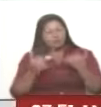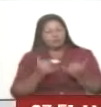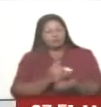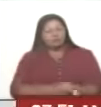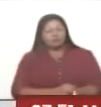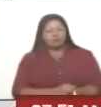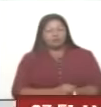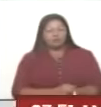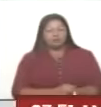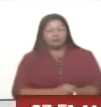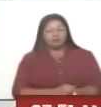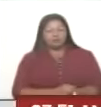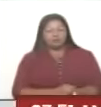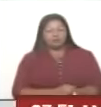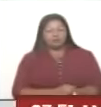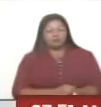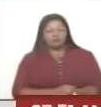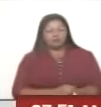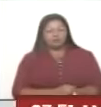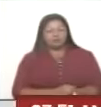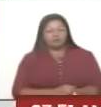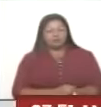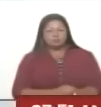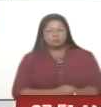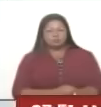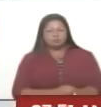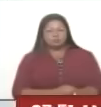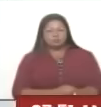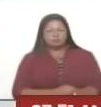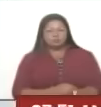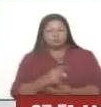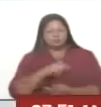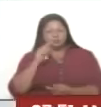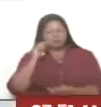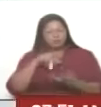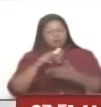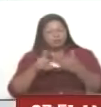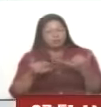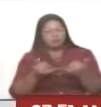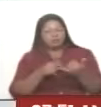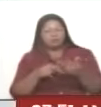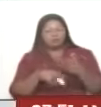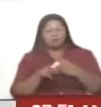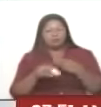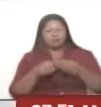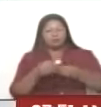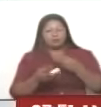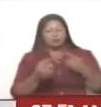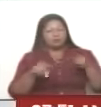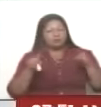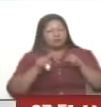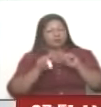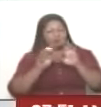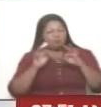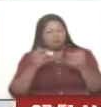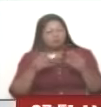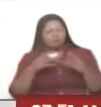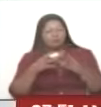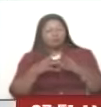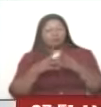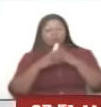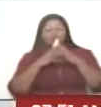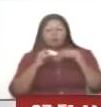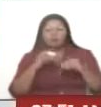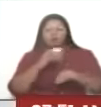momento se ha establecido, donde la oposición va a salir con todas las oposiciones, todas